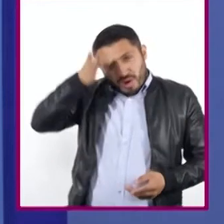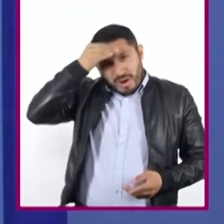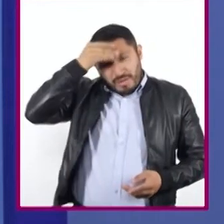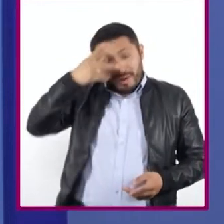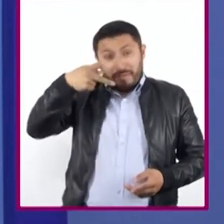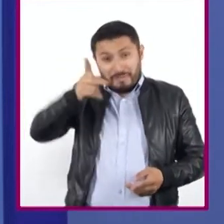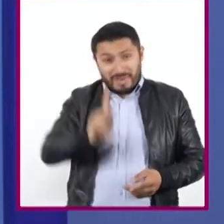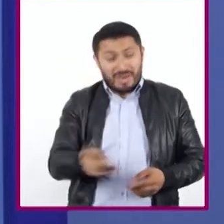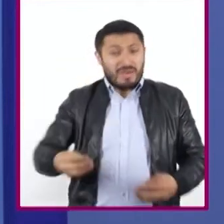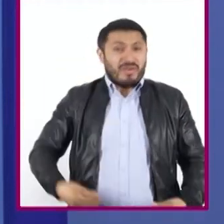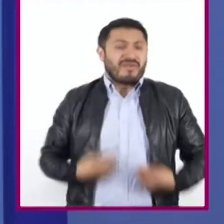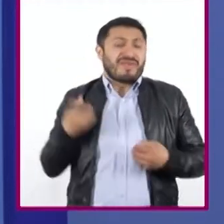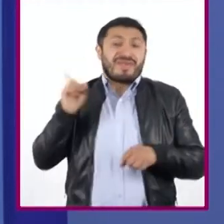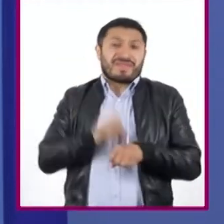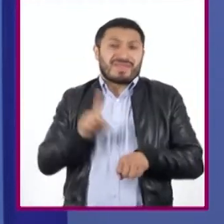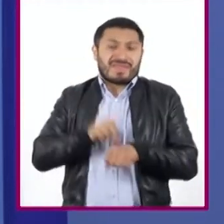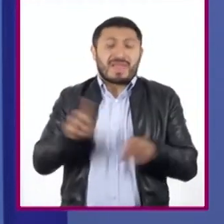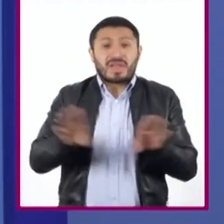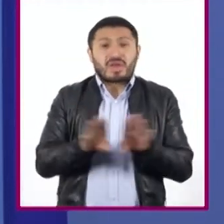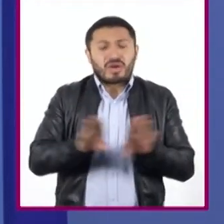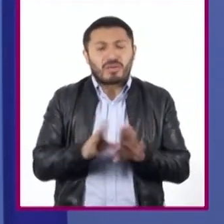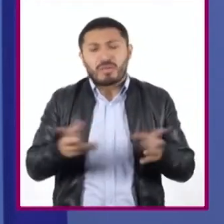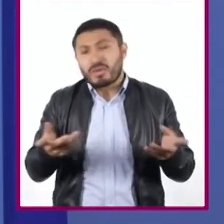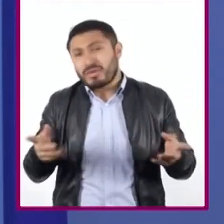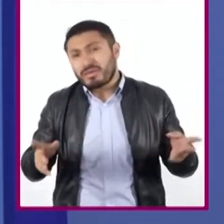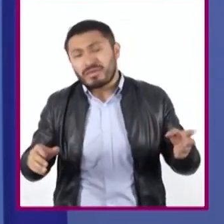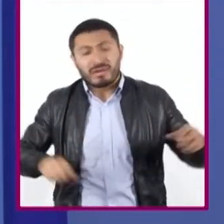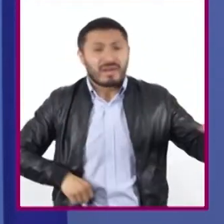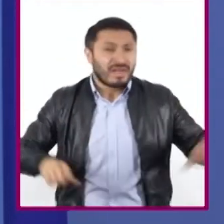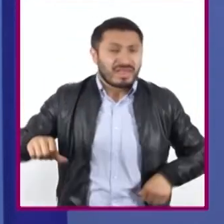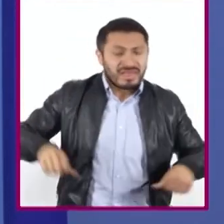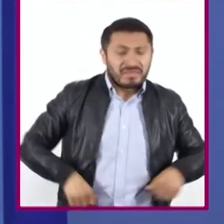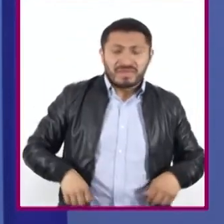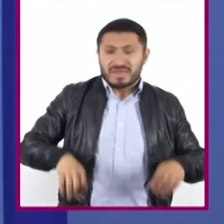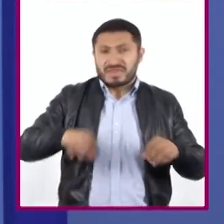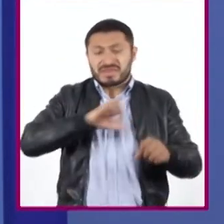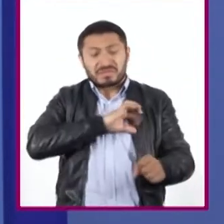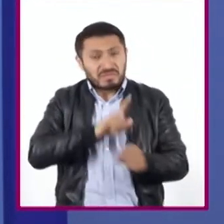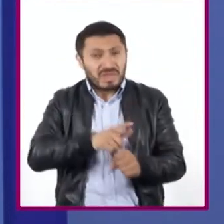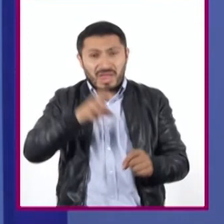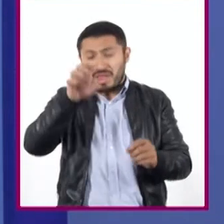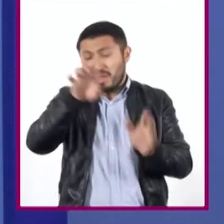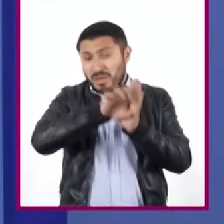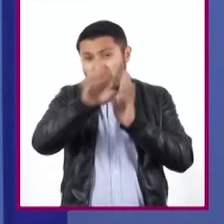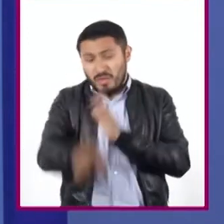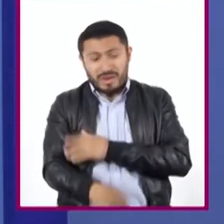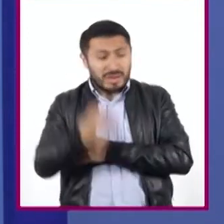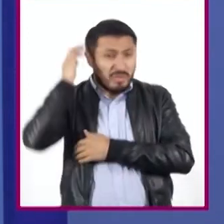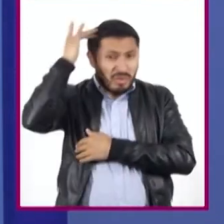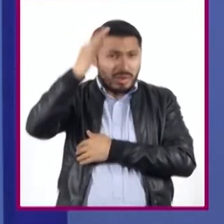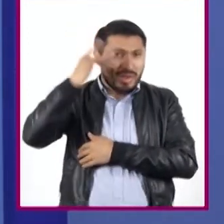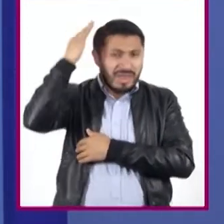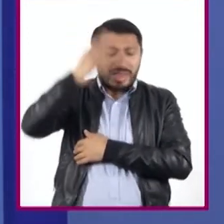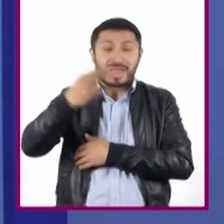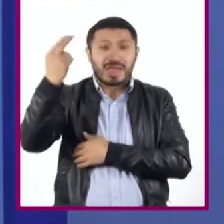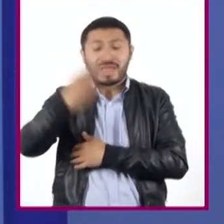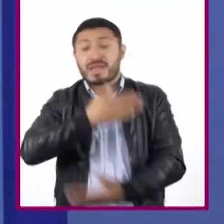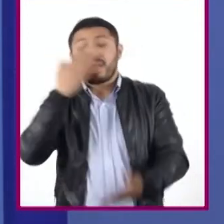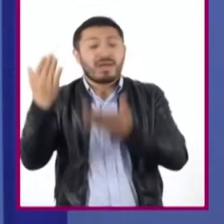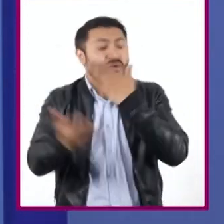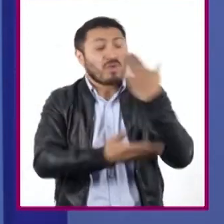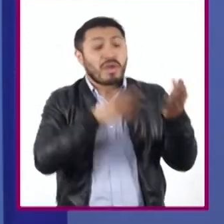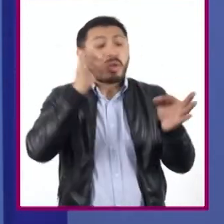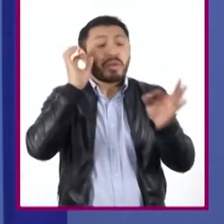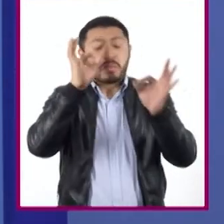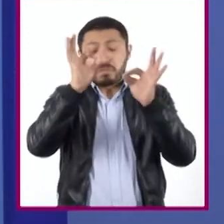la cotidianidad se traduce en acciones específicas. Al decir que el análisis implica estudiar detalladamente algo